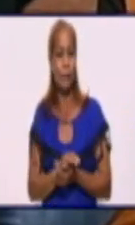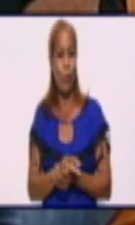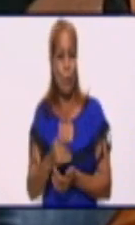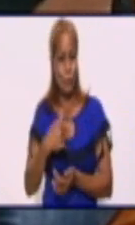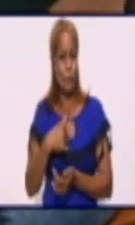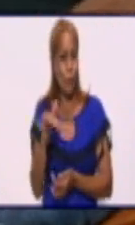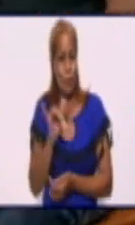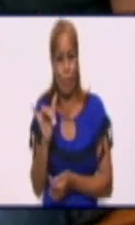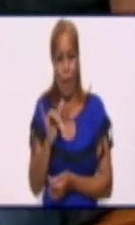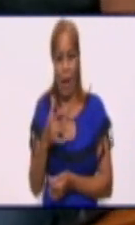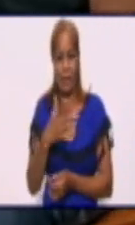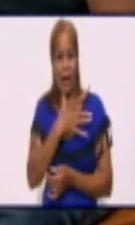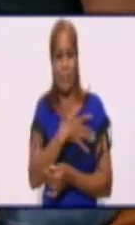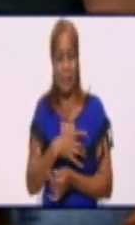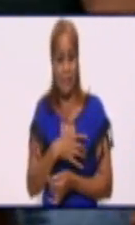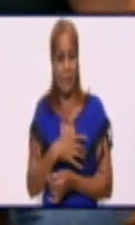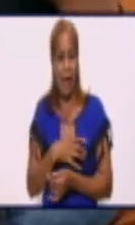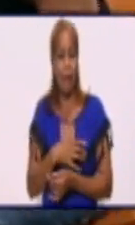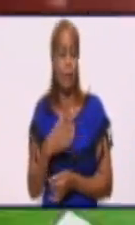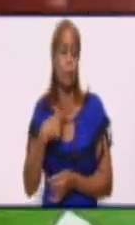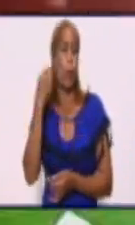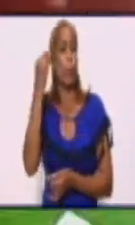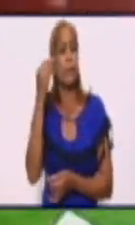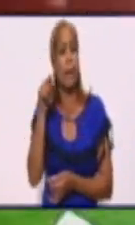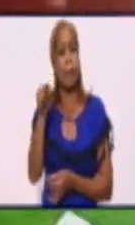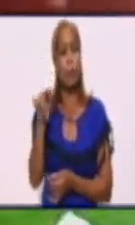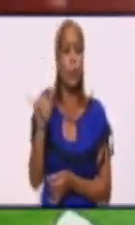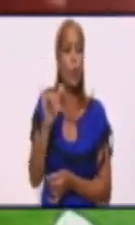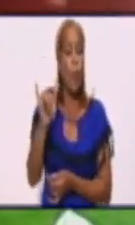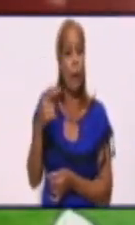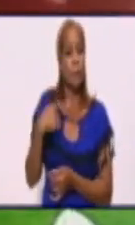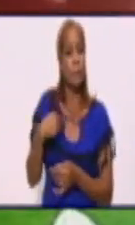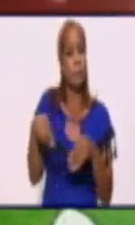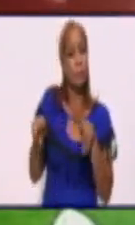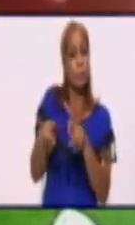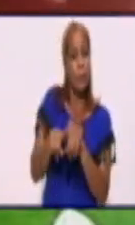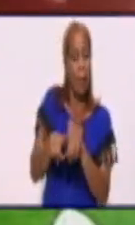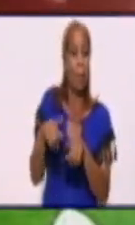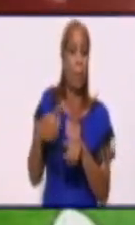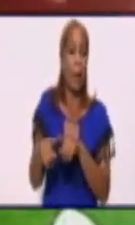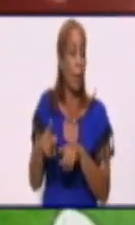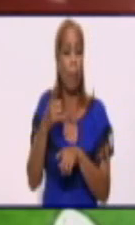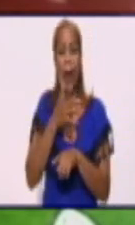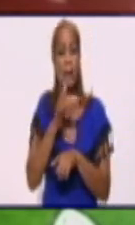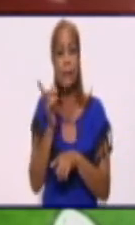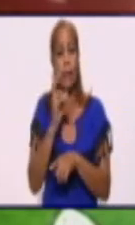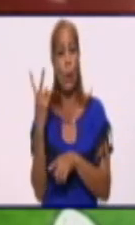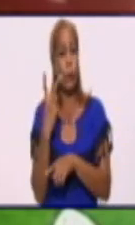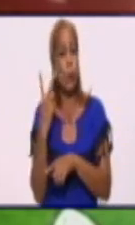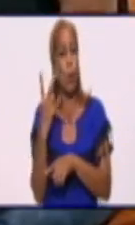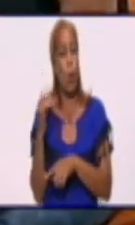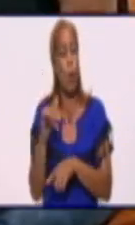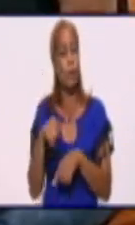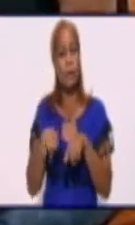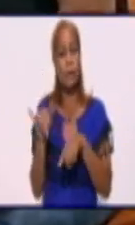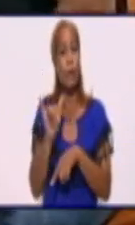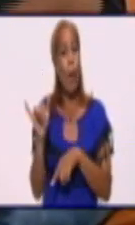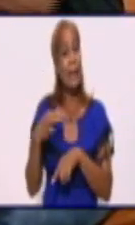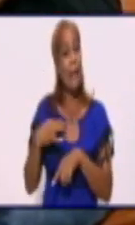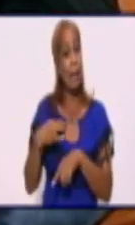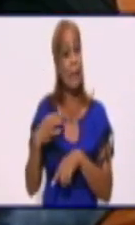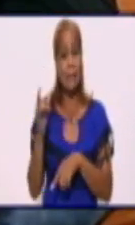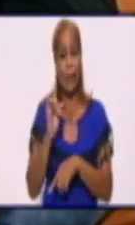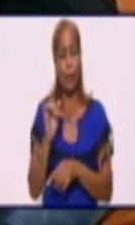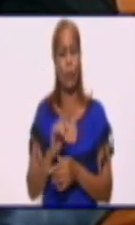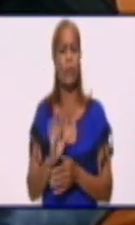traje! Pensé que usted venía con la suya, pero ya veo que no vamos a tocar hoy. No, hoy no vamos a tocar, no. Ven acá. ¿Cómo es el